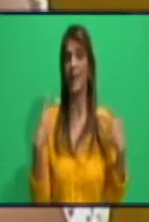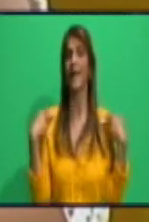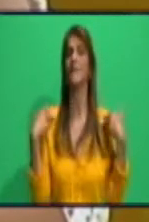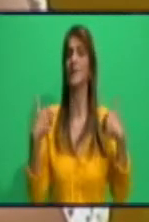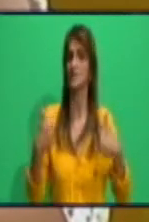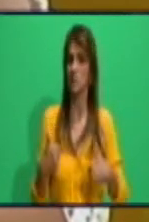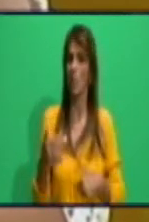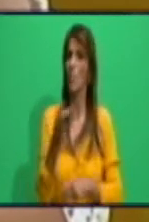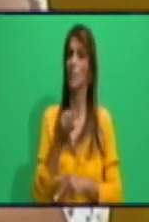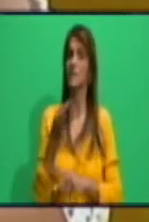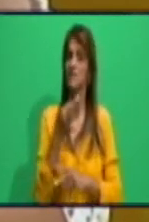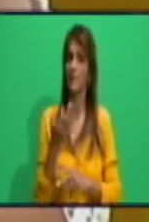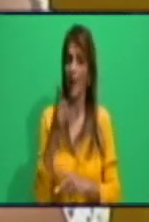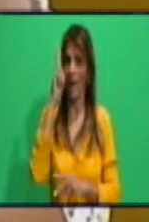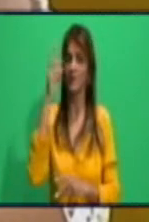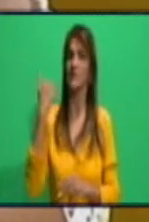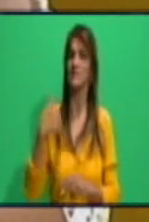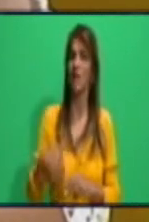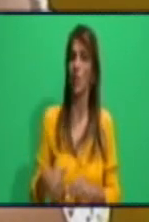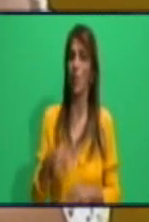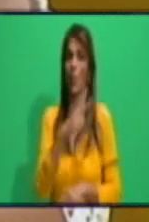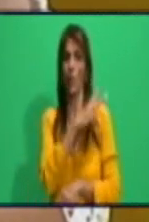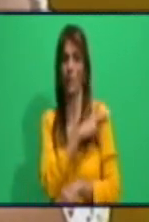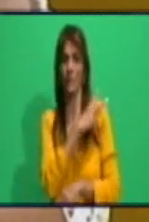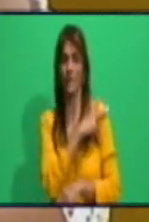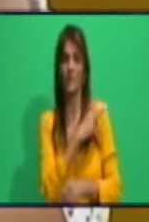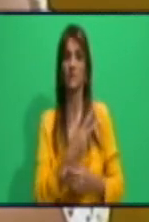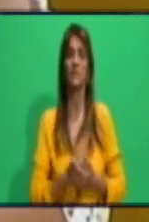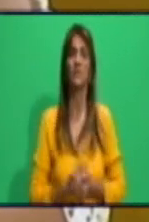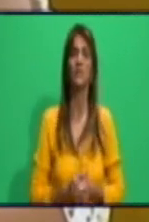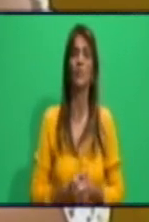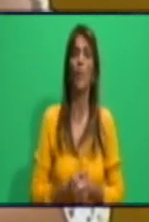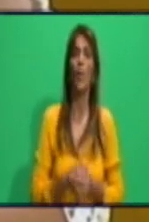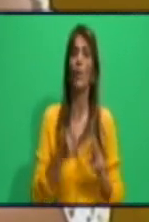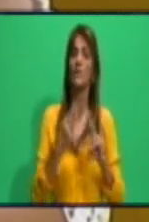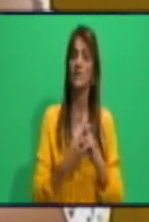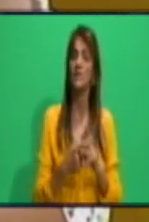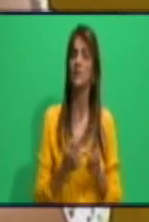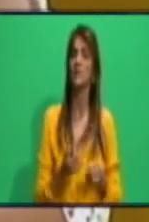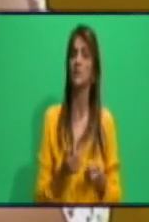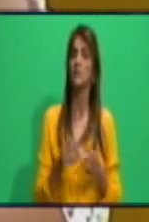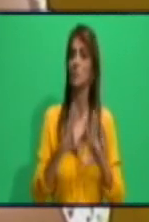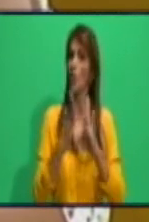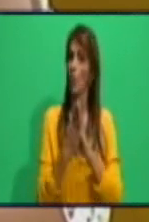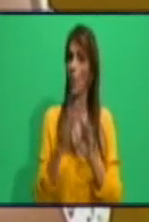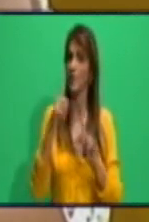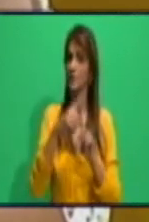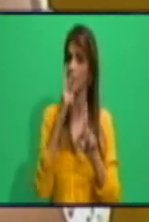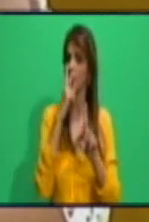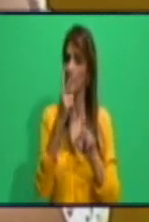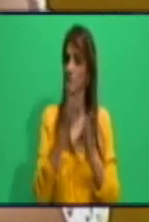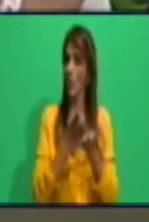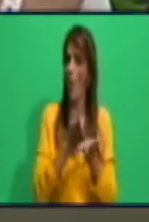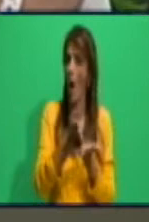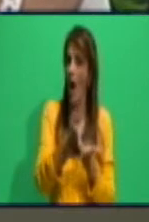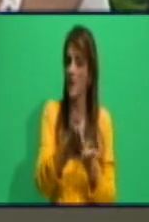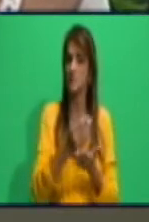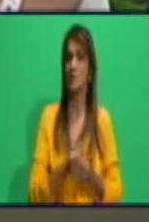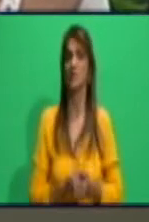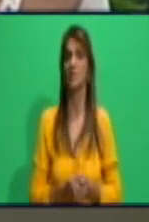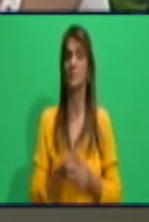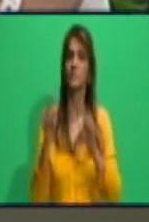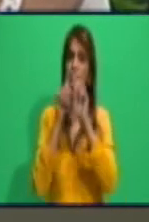Salud, donde se definen entonces las acciones a seguir, la conducta a seguir con este paciente. ¿Cuántos centros de aislamiento tiene